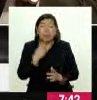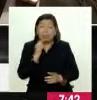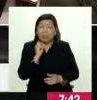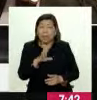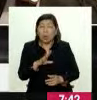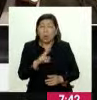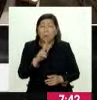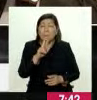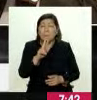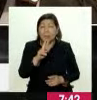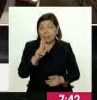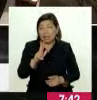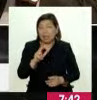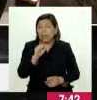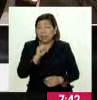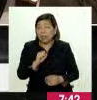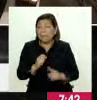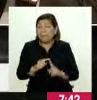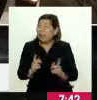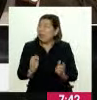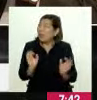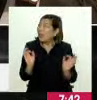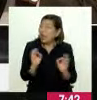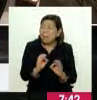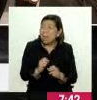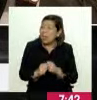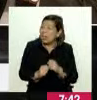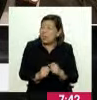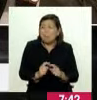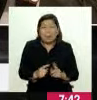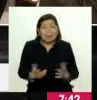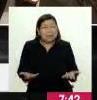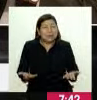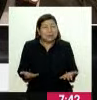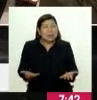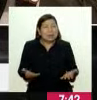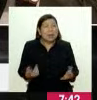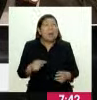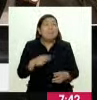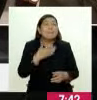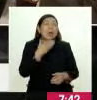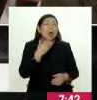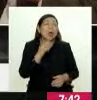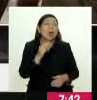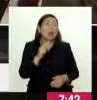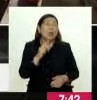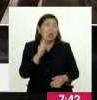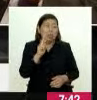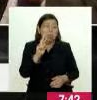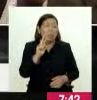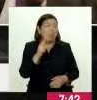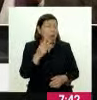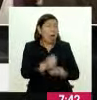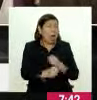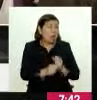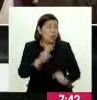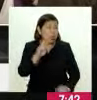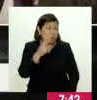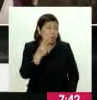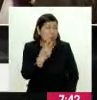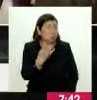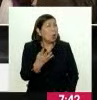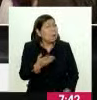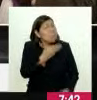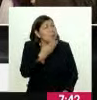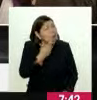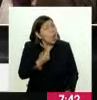en su debate, no era su prerrogativa, finalmente no decidió para el 2024. Lo cual es bueno, permíteme. Es bueno en el fondo,